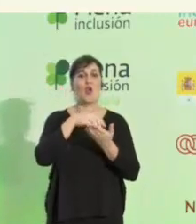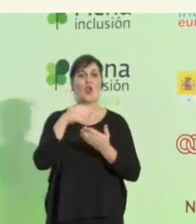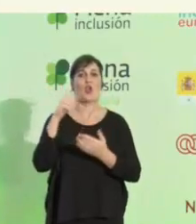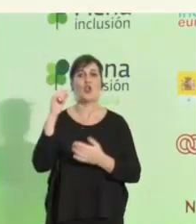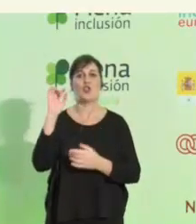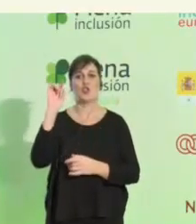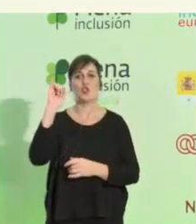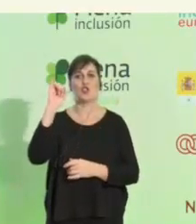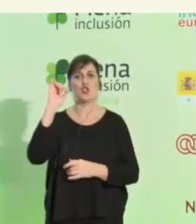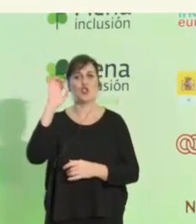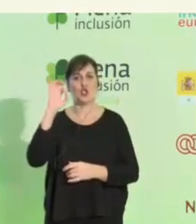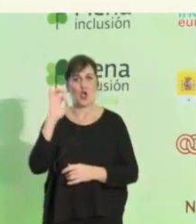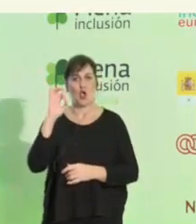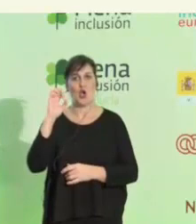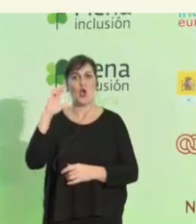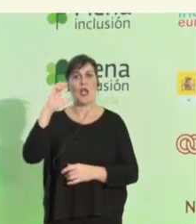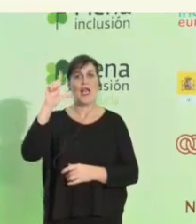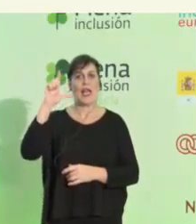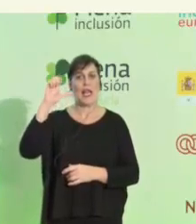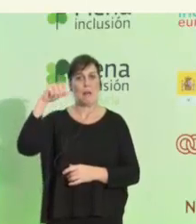y estoy muy feliz de estar aquí.